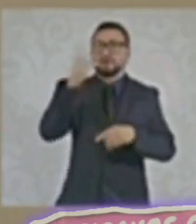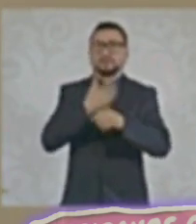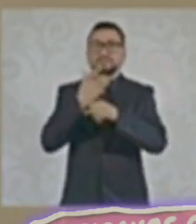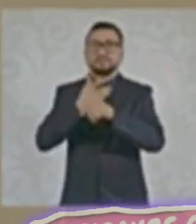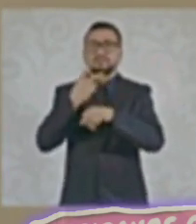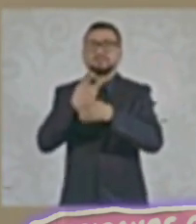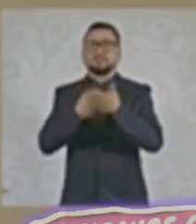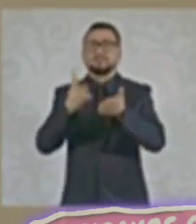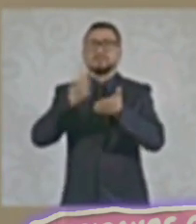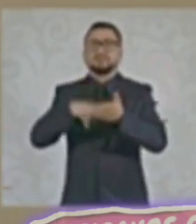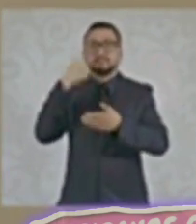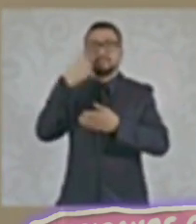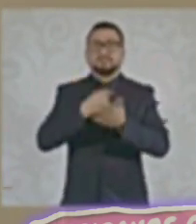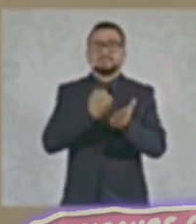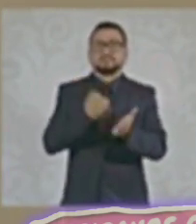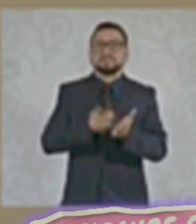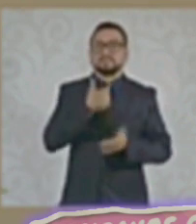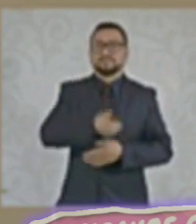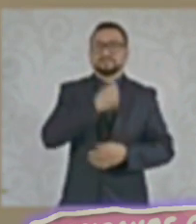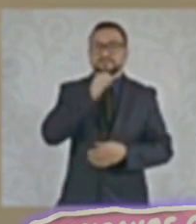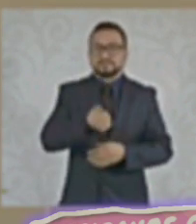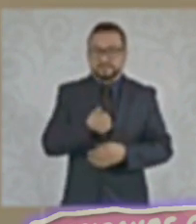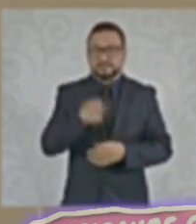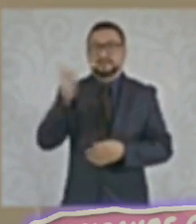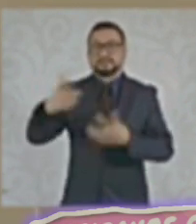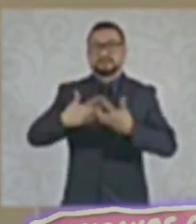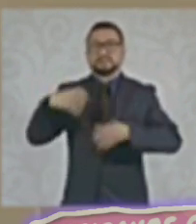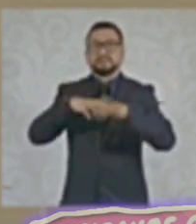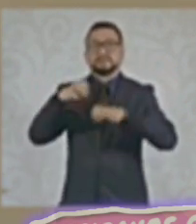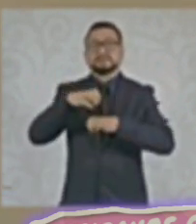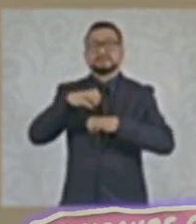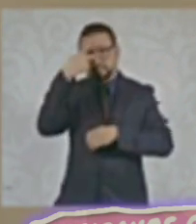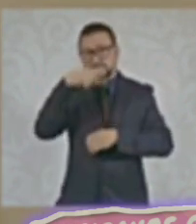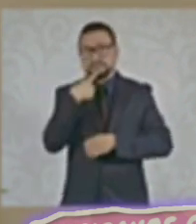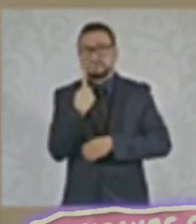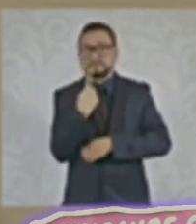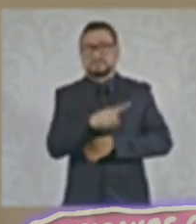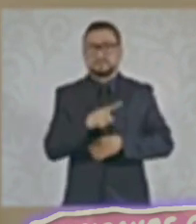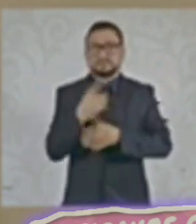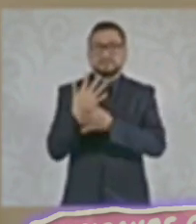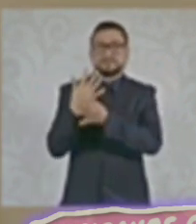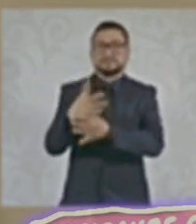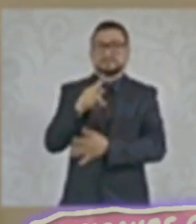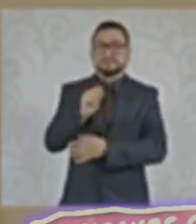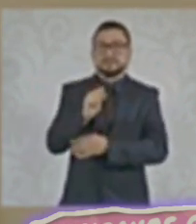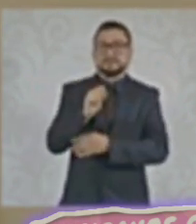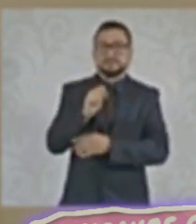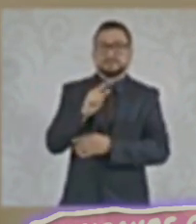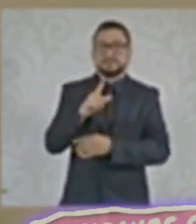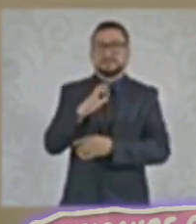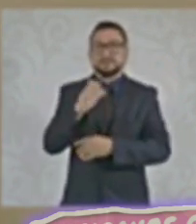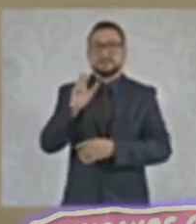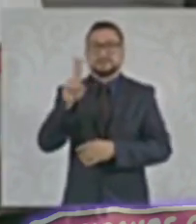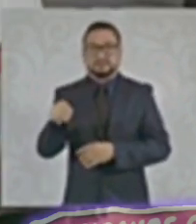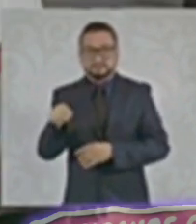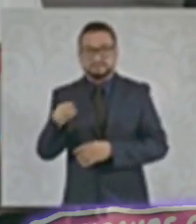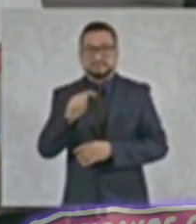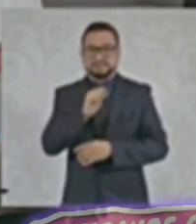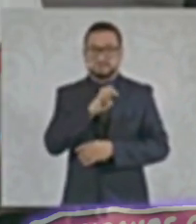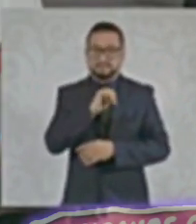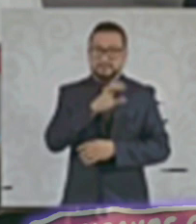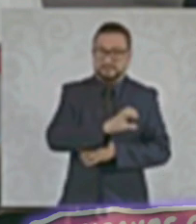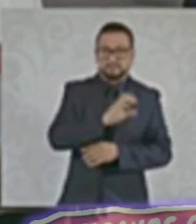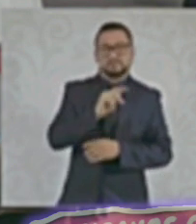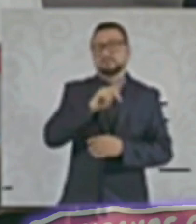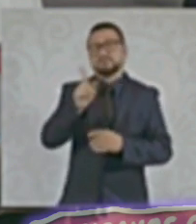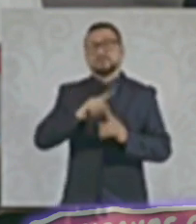evadir impuestos. Esta empresa demandó a México con base en el TLC, en el Telecán, no en el TEMEC, en el